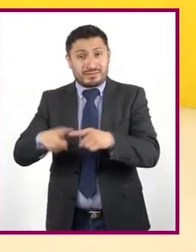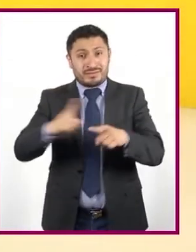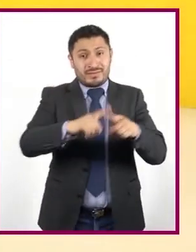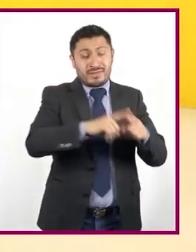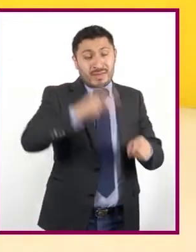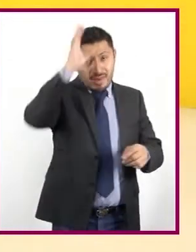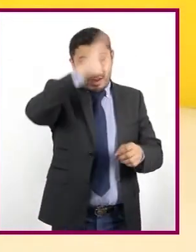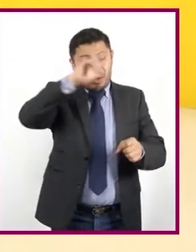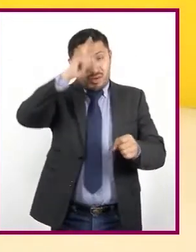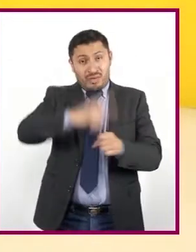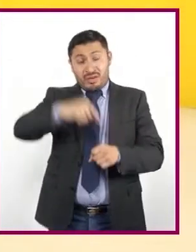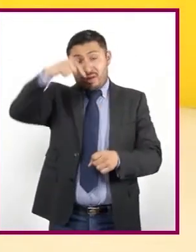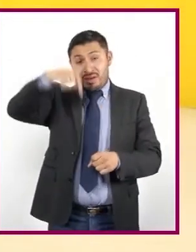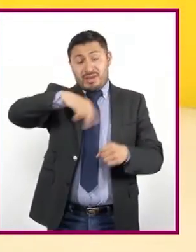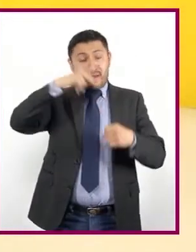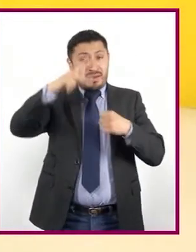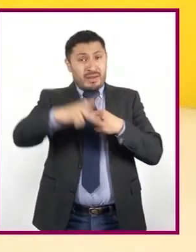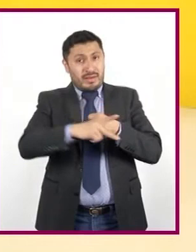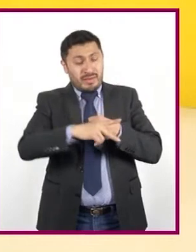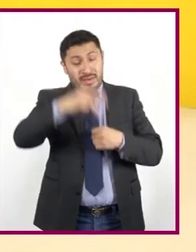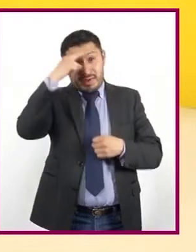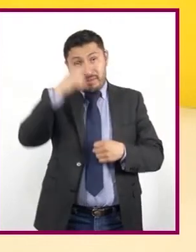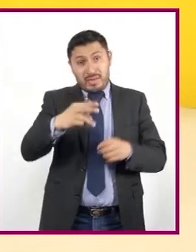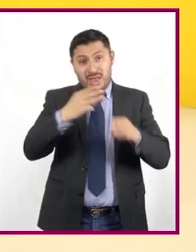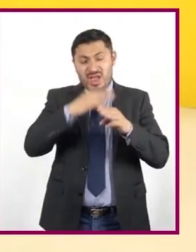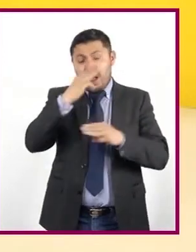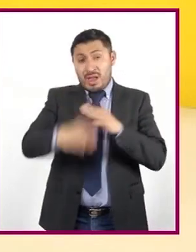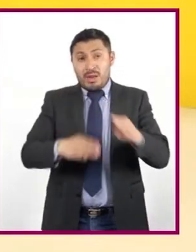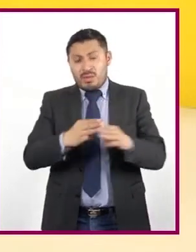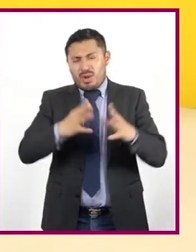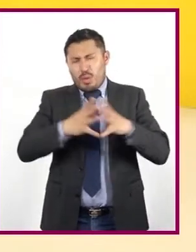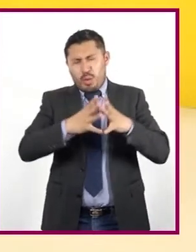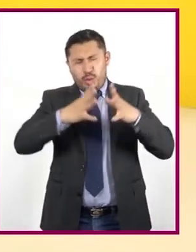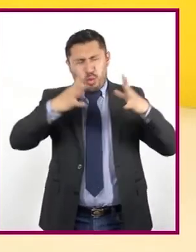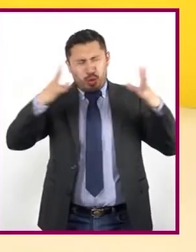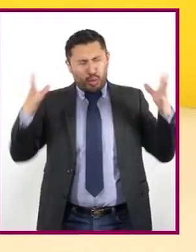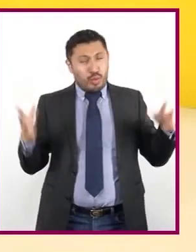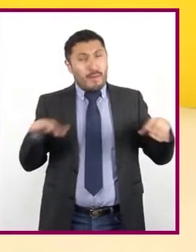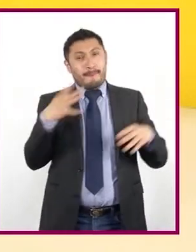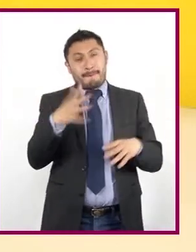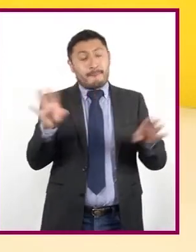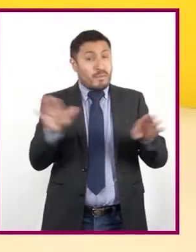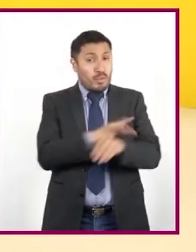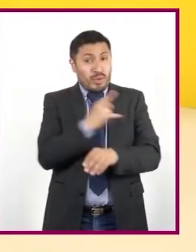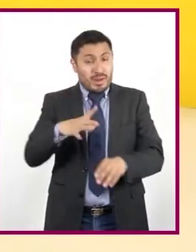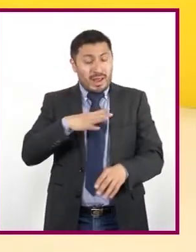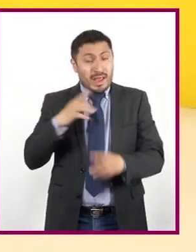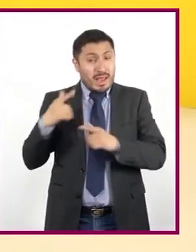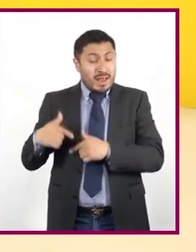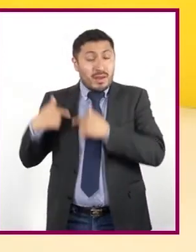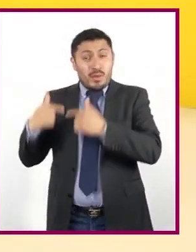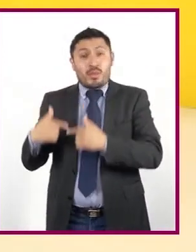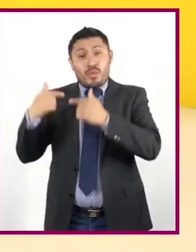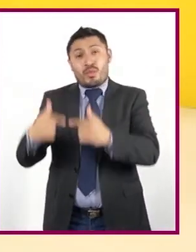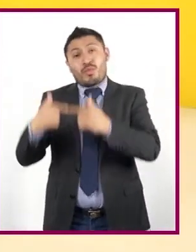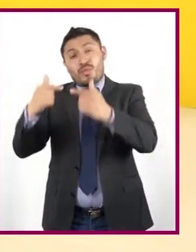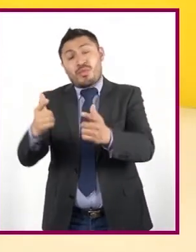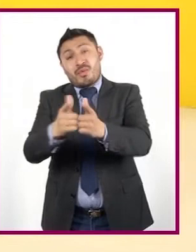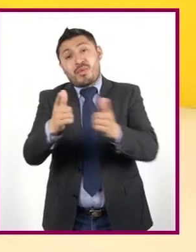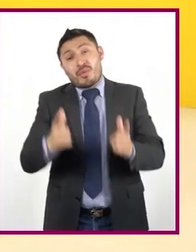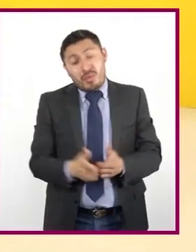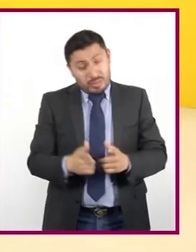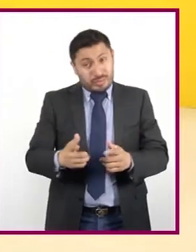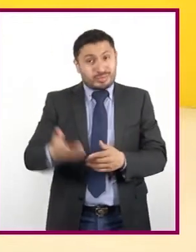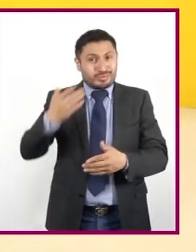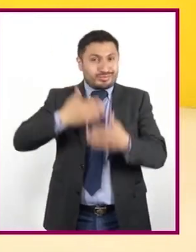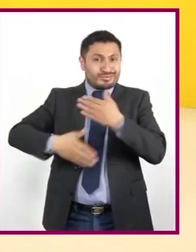en México y el mundo es muy amplia, en parte debido a la gran herencia de los grupos étnicos que han poblado los